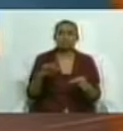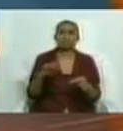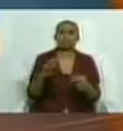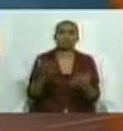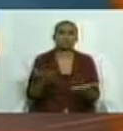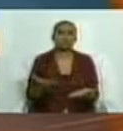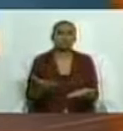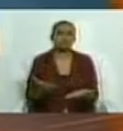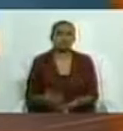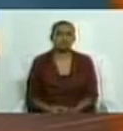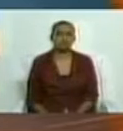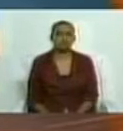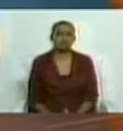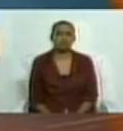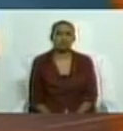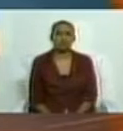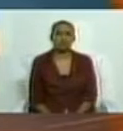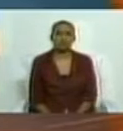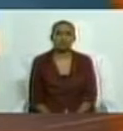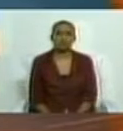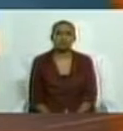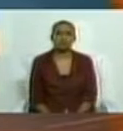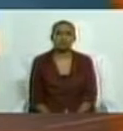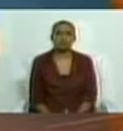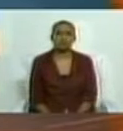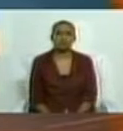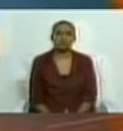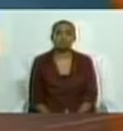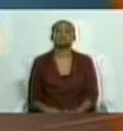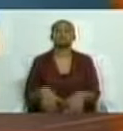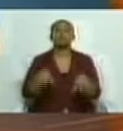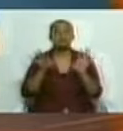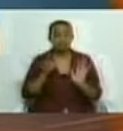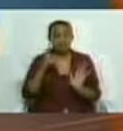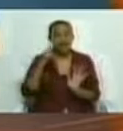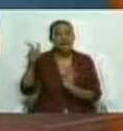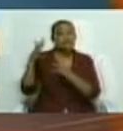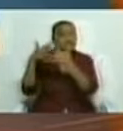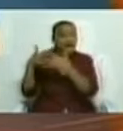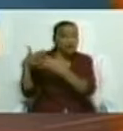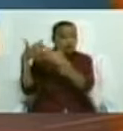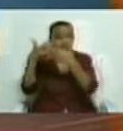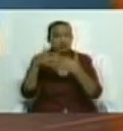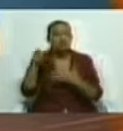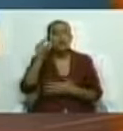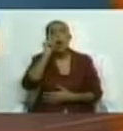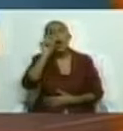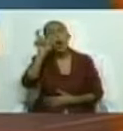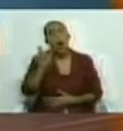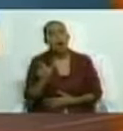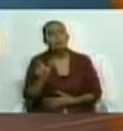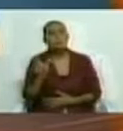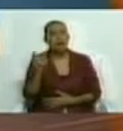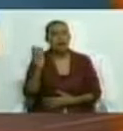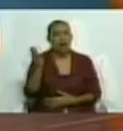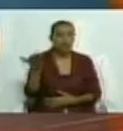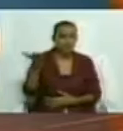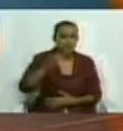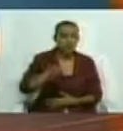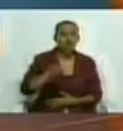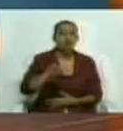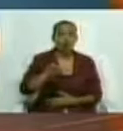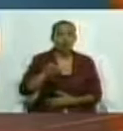reciente en Estados Unidos El el lamentable asesinato de liken ry por un inmigrante